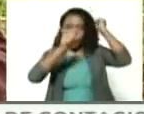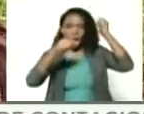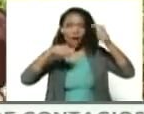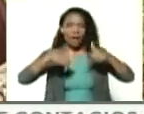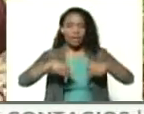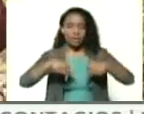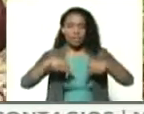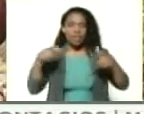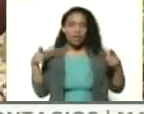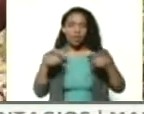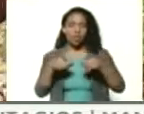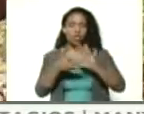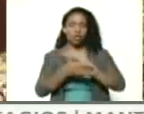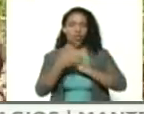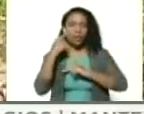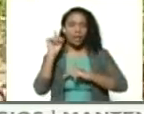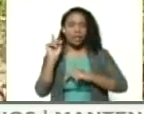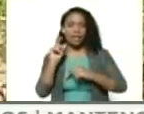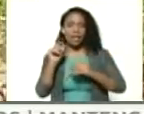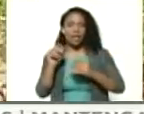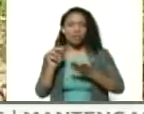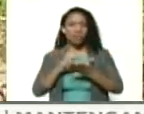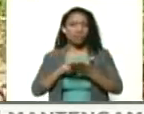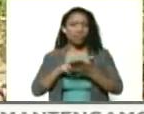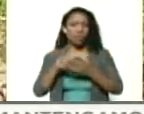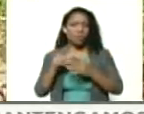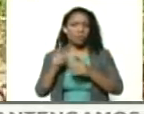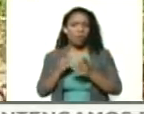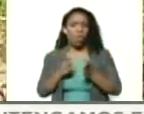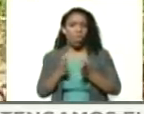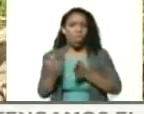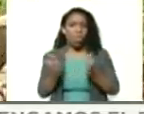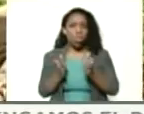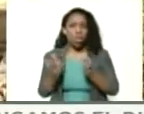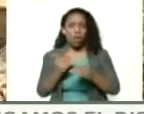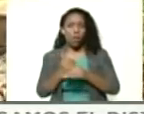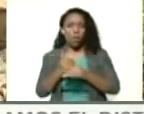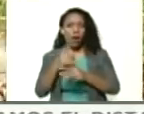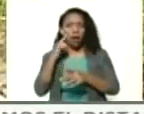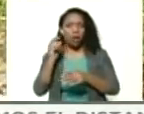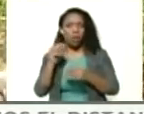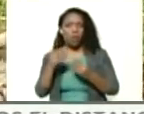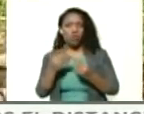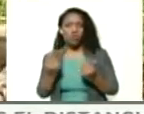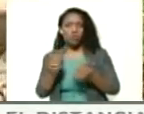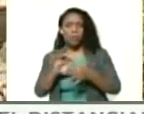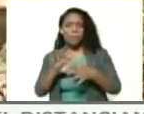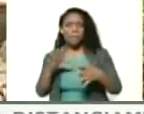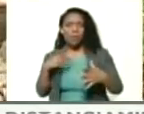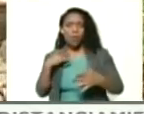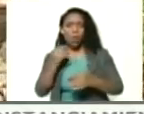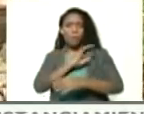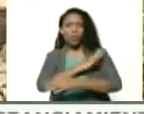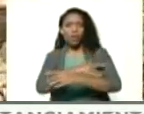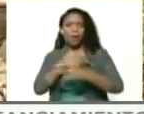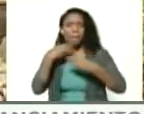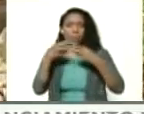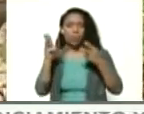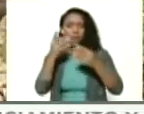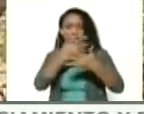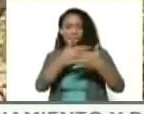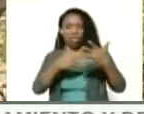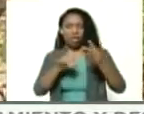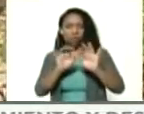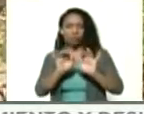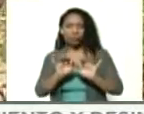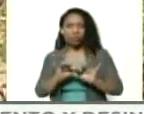Carmona para disuadirlo de disolver los poderes públicos. Y entonces transcribe esta conversación.